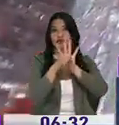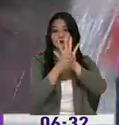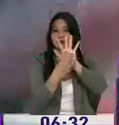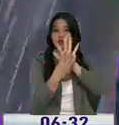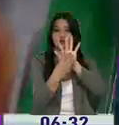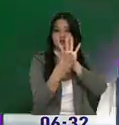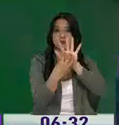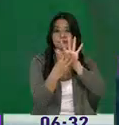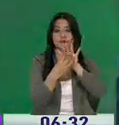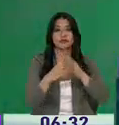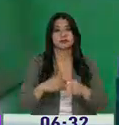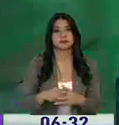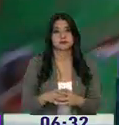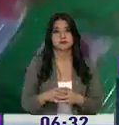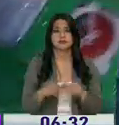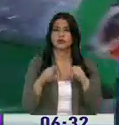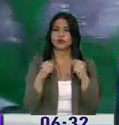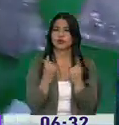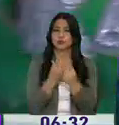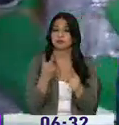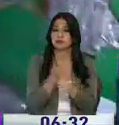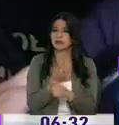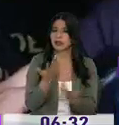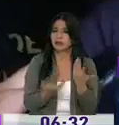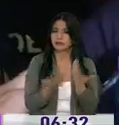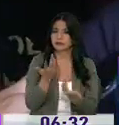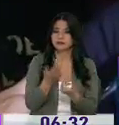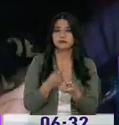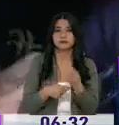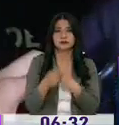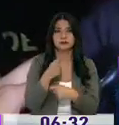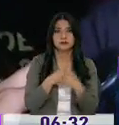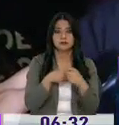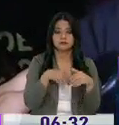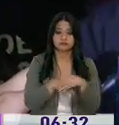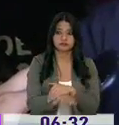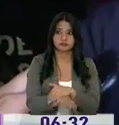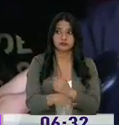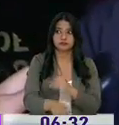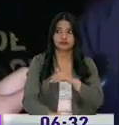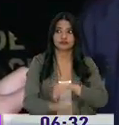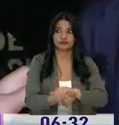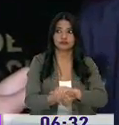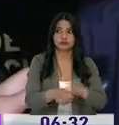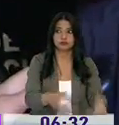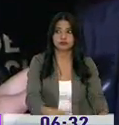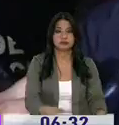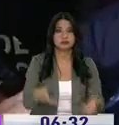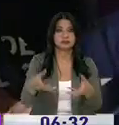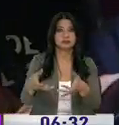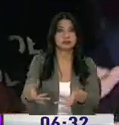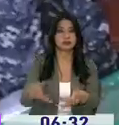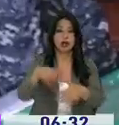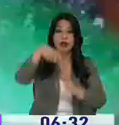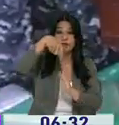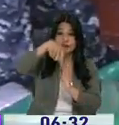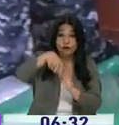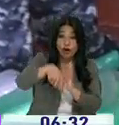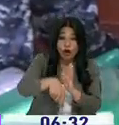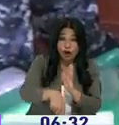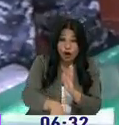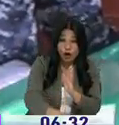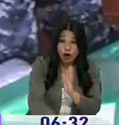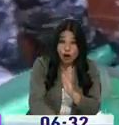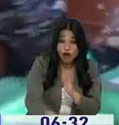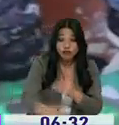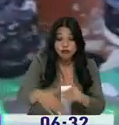bandas de narcotraficantes. Encontraba esto encaletado, se sacó del interior del fondo, incluso un lugar